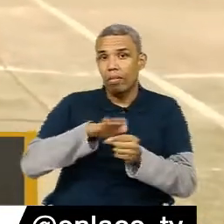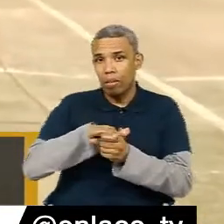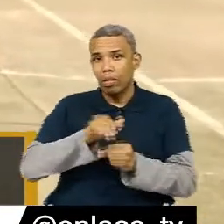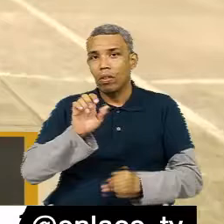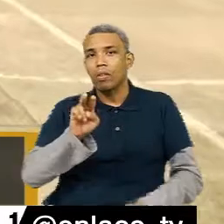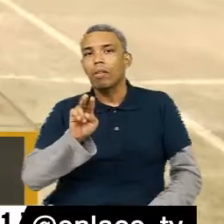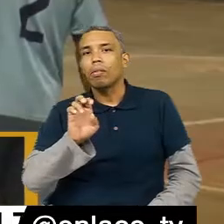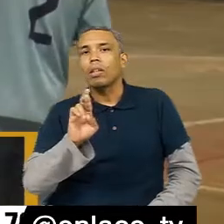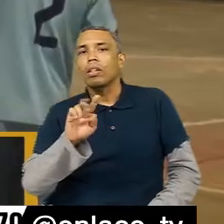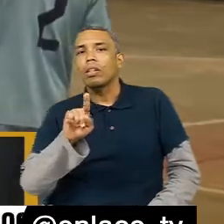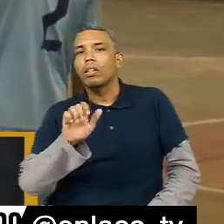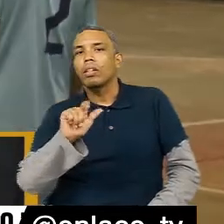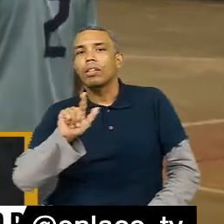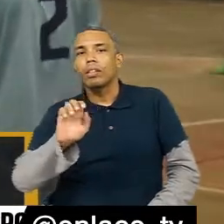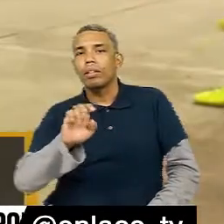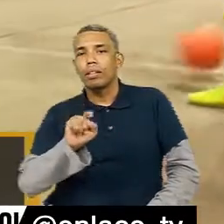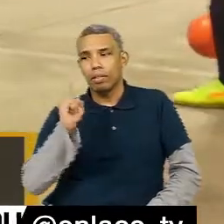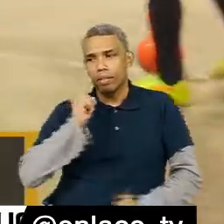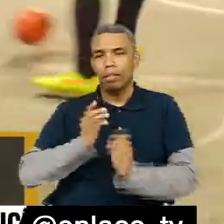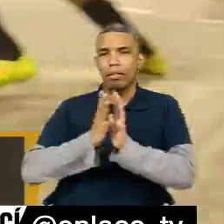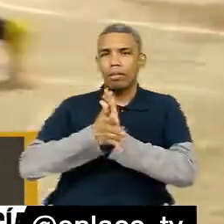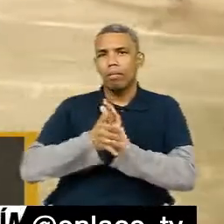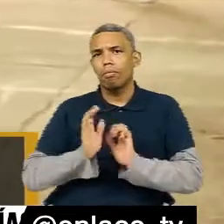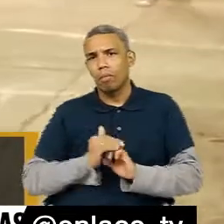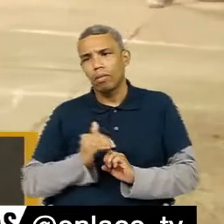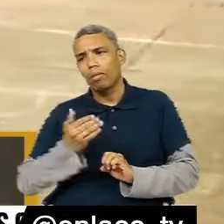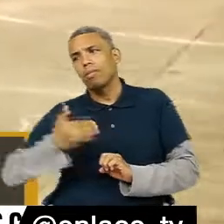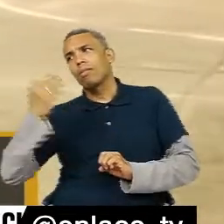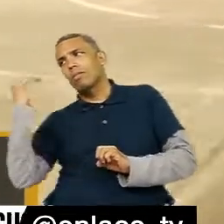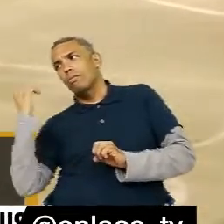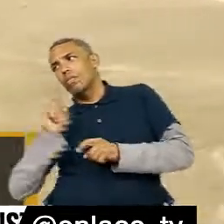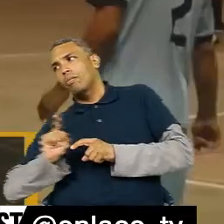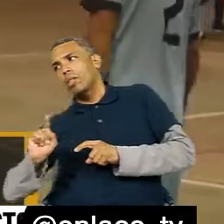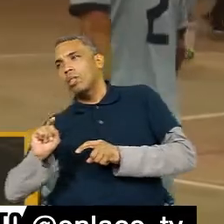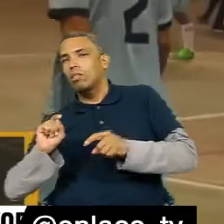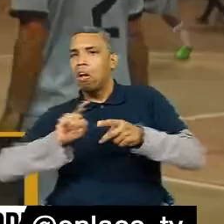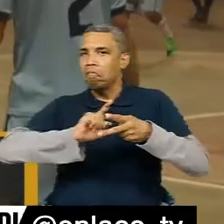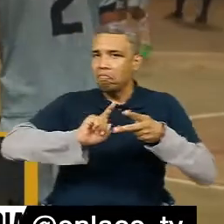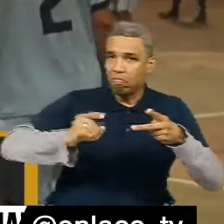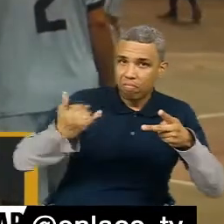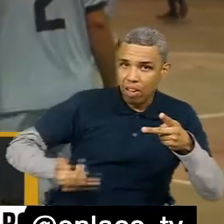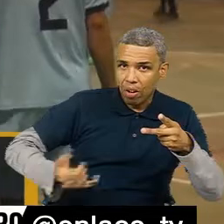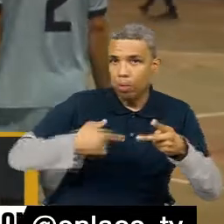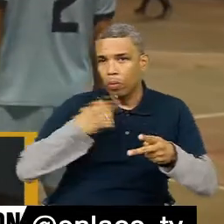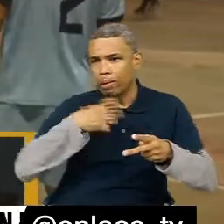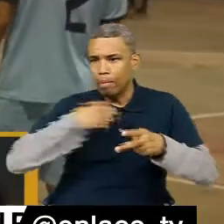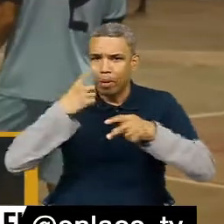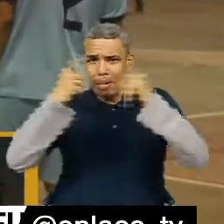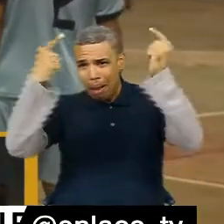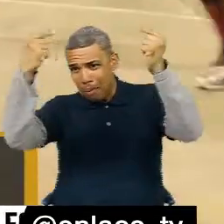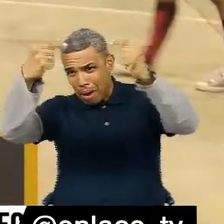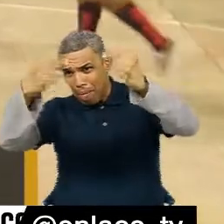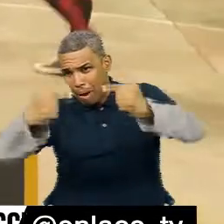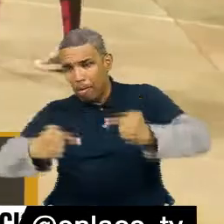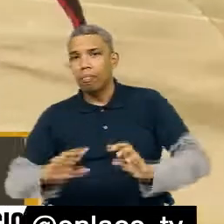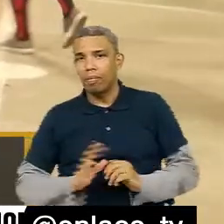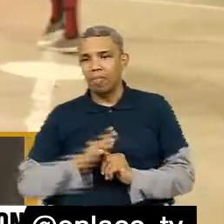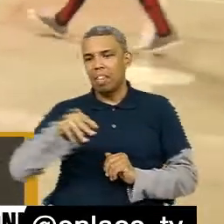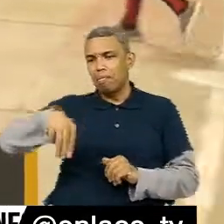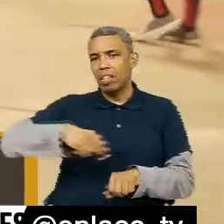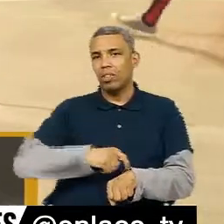jugando la segunda fecha del campeonato, lidera el equipo de los de abajo. La próxima fecha la estamos jugando el día martes, 7:30 de la noche.